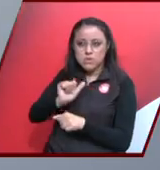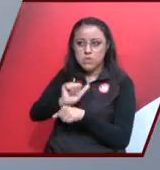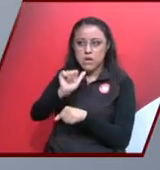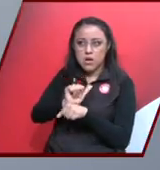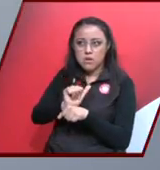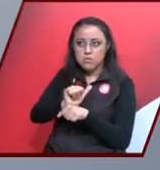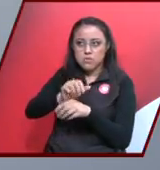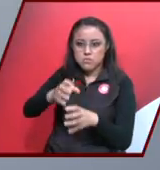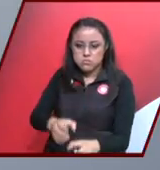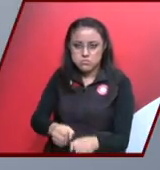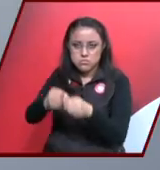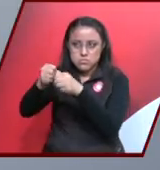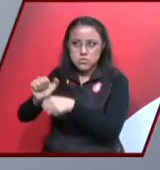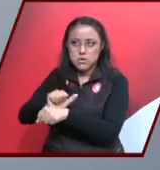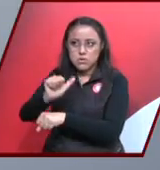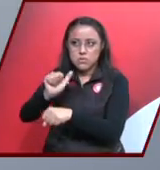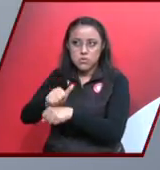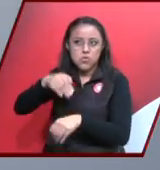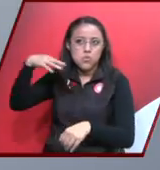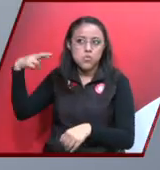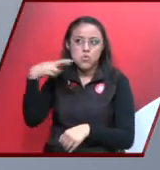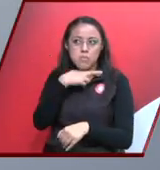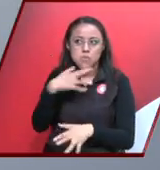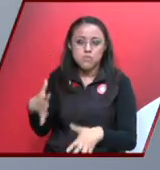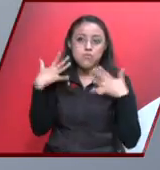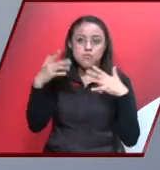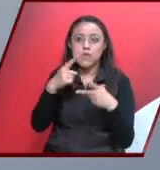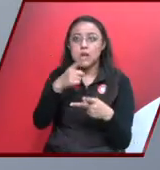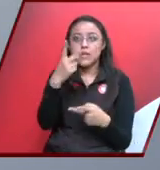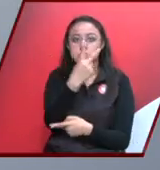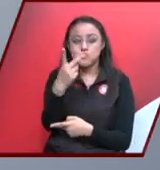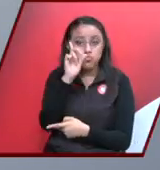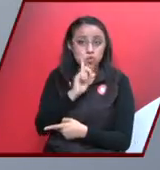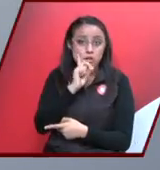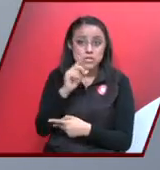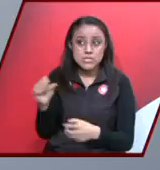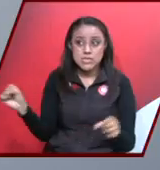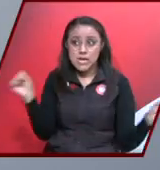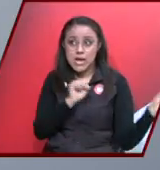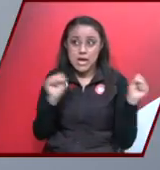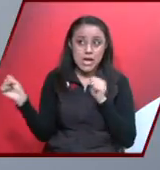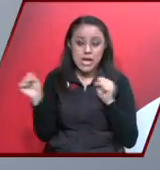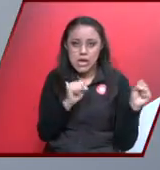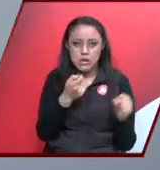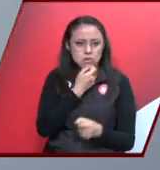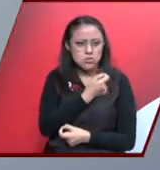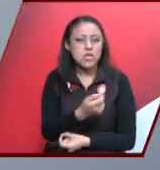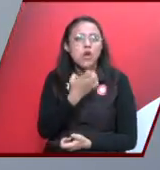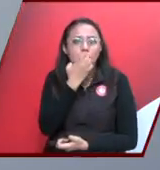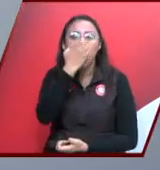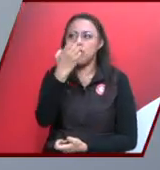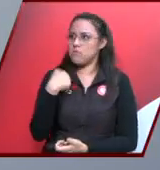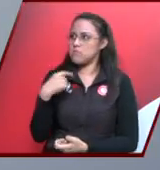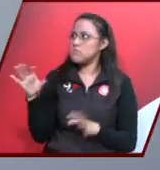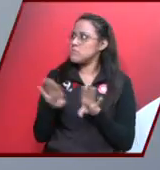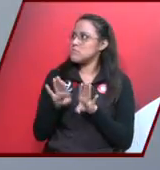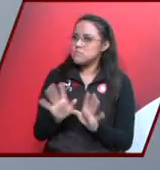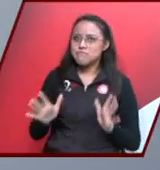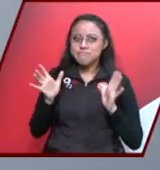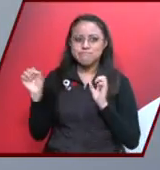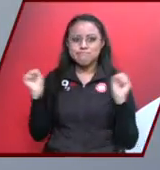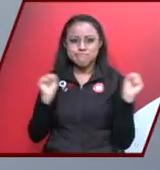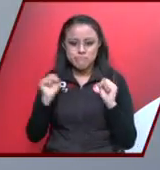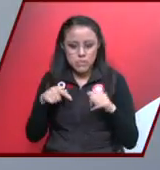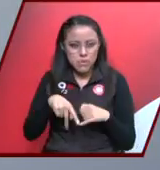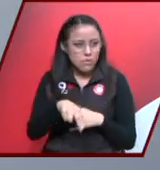y lo suben al carro y el carro se arranca y ellas se echan a correr. En ese momento mi mamá grita, el niño. Entonces yo bajé corriendo y las veo